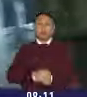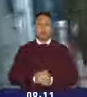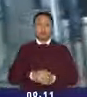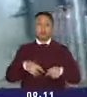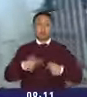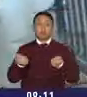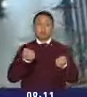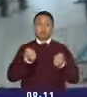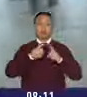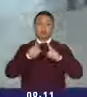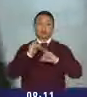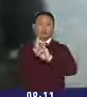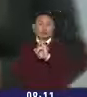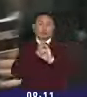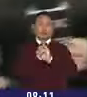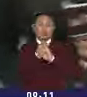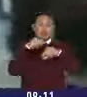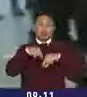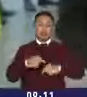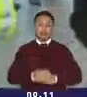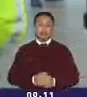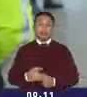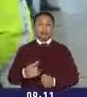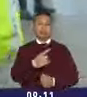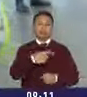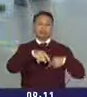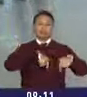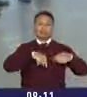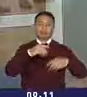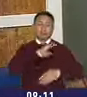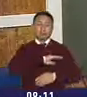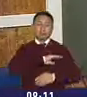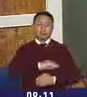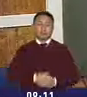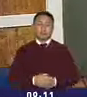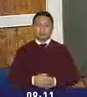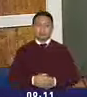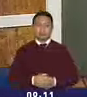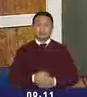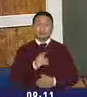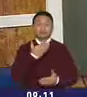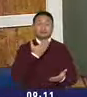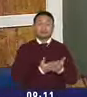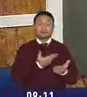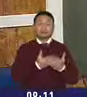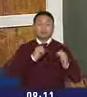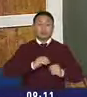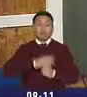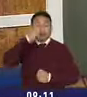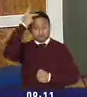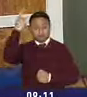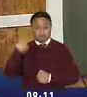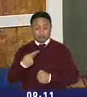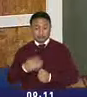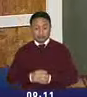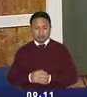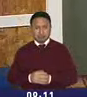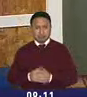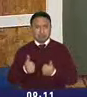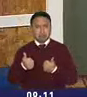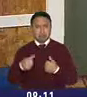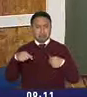operativos interinstitucionales que se están ejecutando en el transporte municipal. Gracias, Pris. Enhorabuena entonces que se realicen, como decía